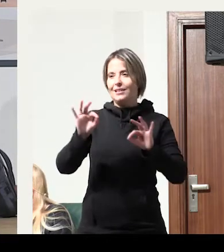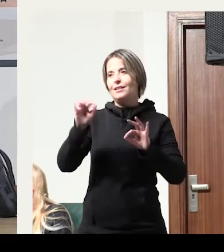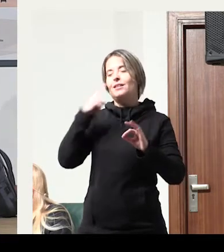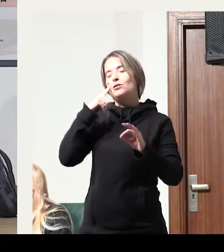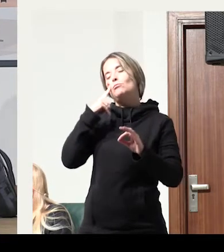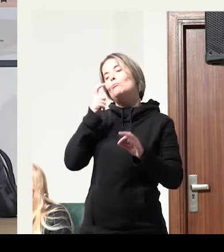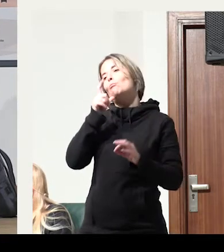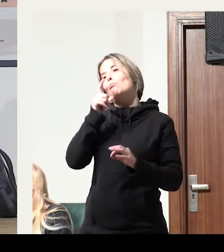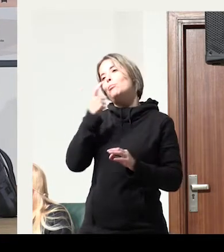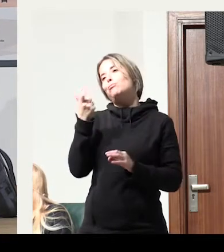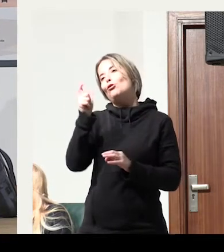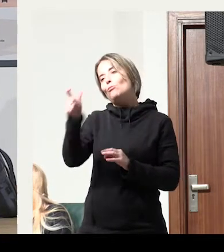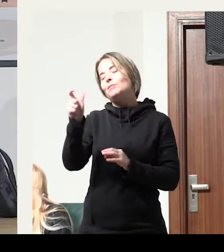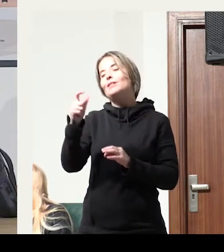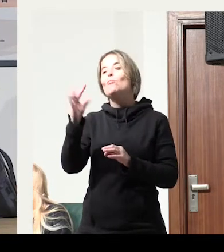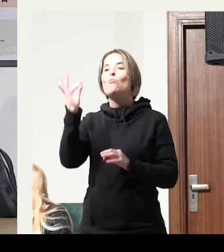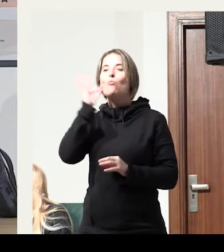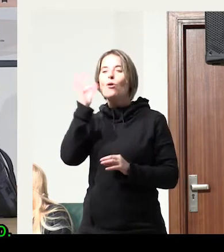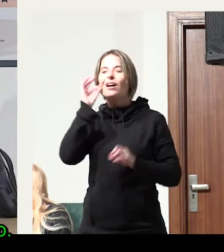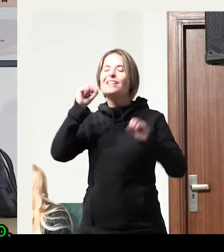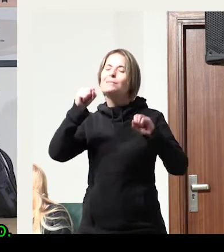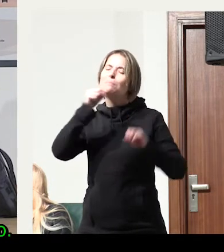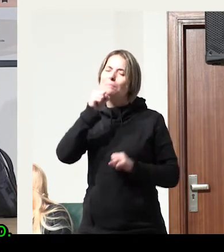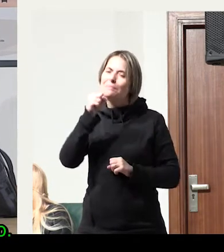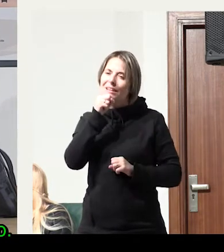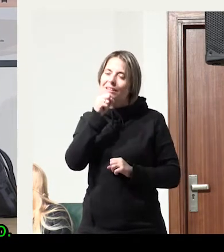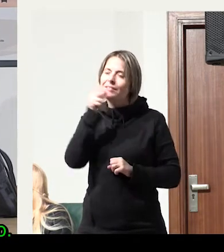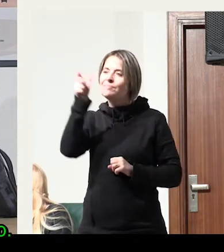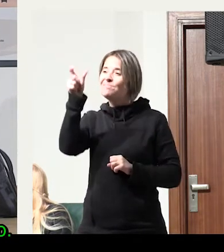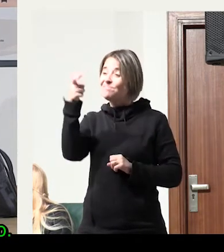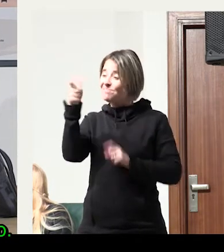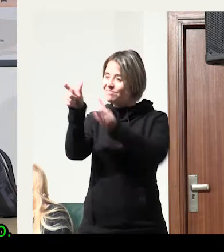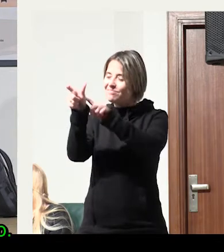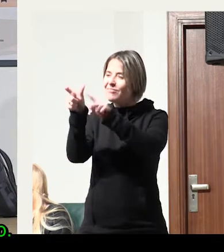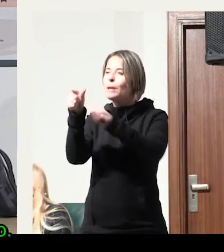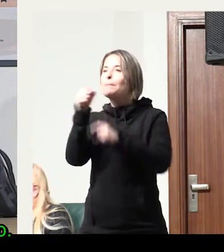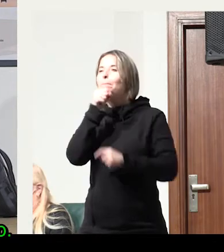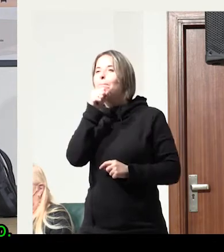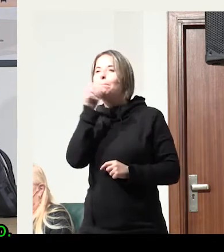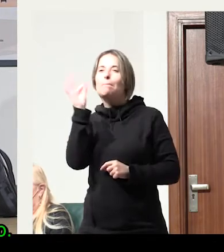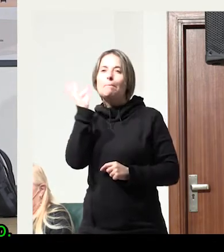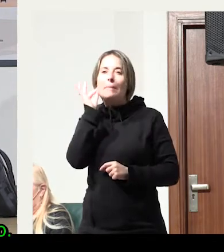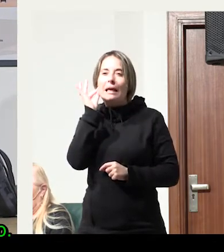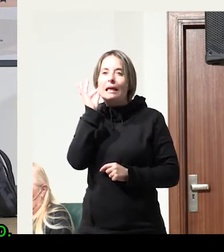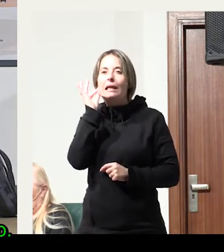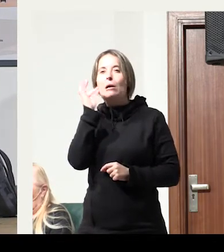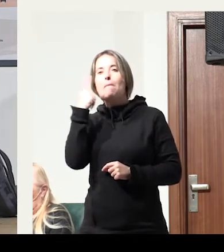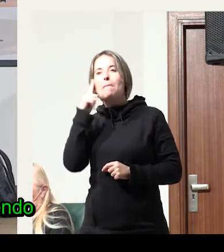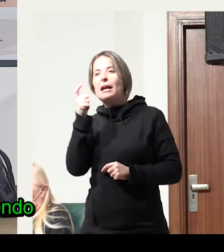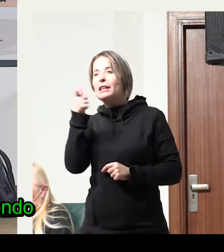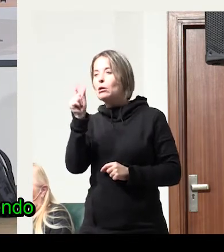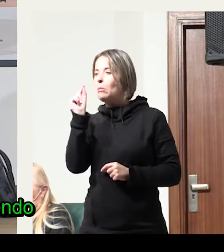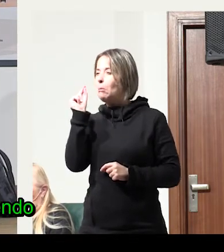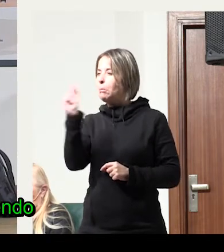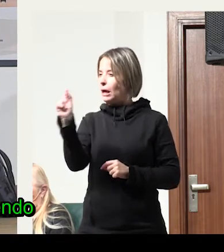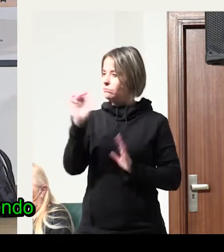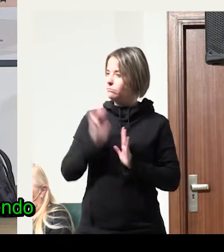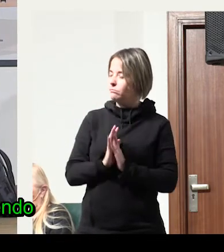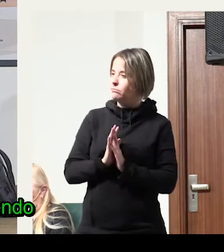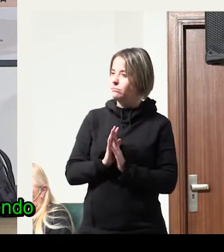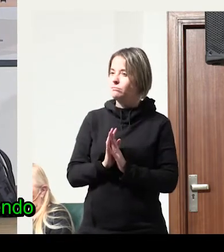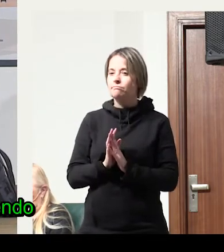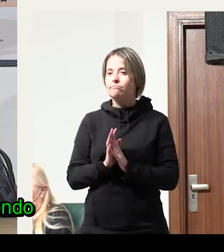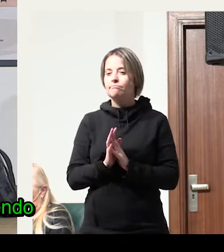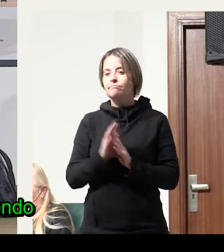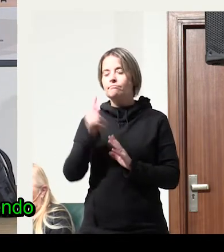esa idea de mujeres viejas. ¿Qué pasa con viejo? Efectivamente, vieja es un término muy peyorativo. La propuesta